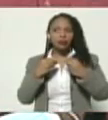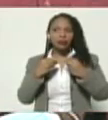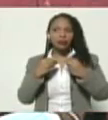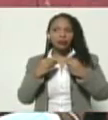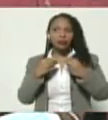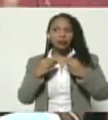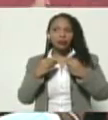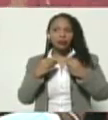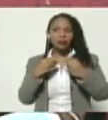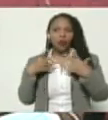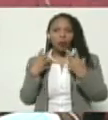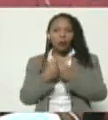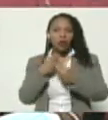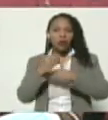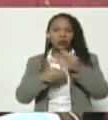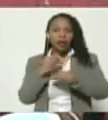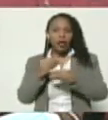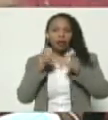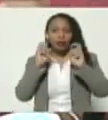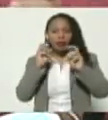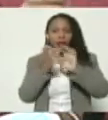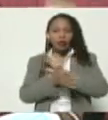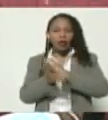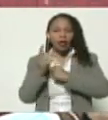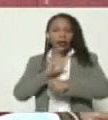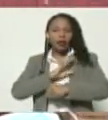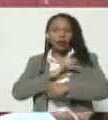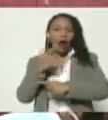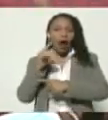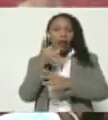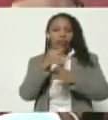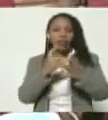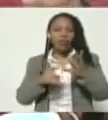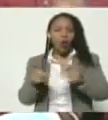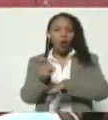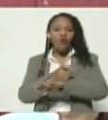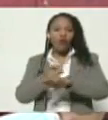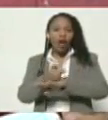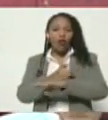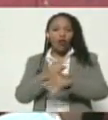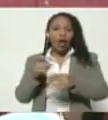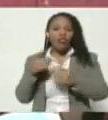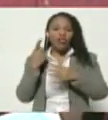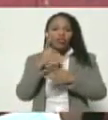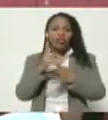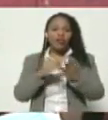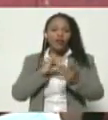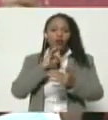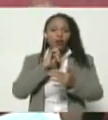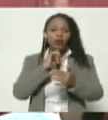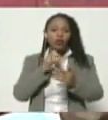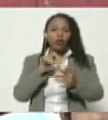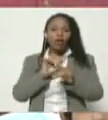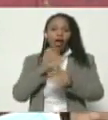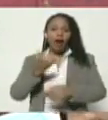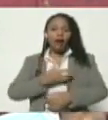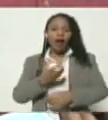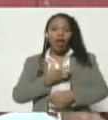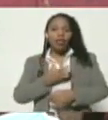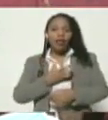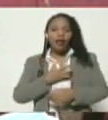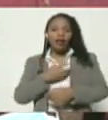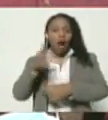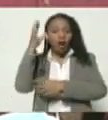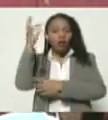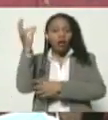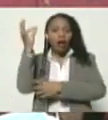para lo que pudiera ser el escrutinio, tenemos datos de gobernadores, datos de alcaldes, datos de